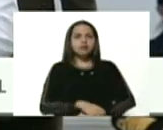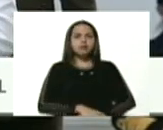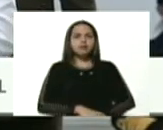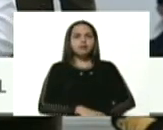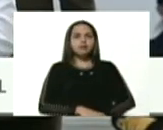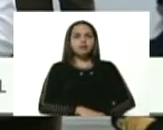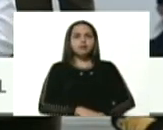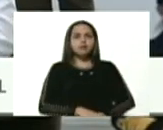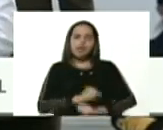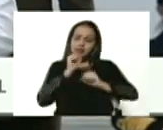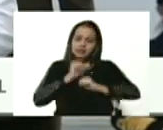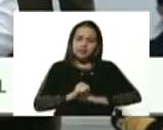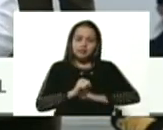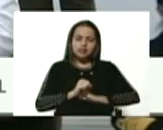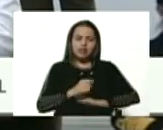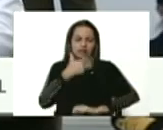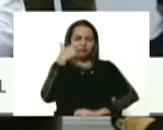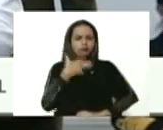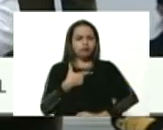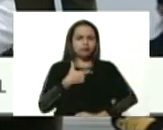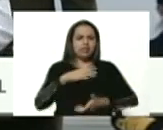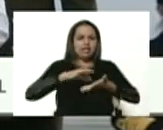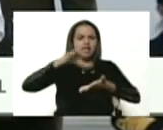Sí, en el ser y en el alma popular.